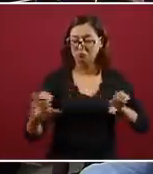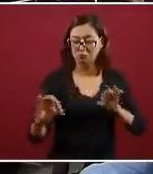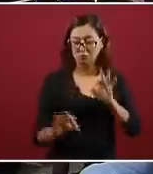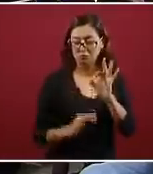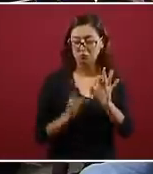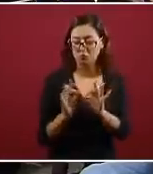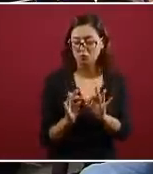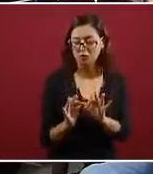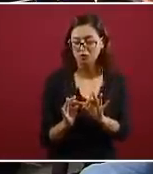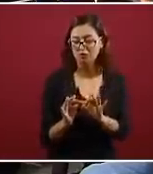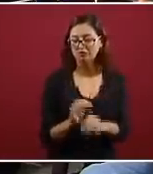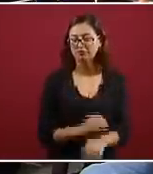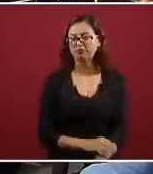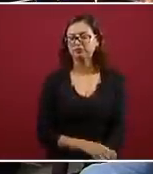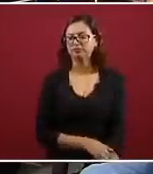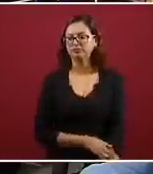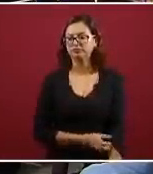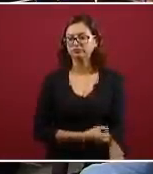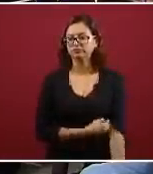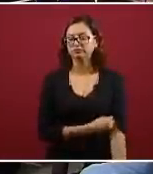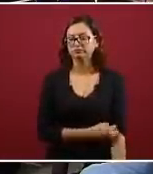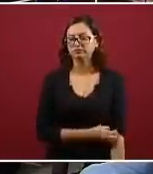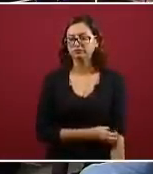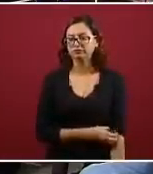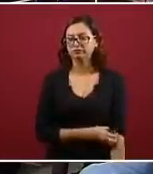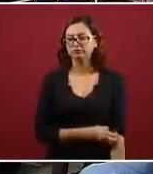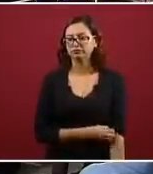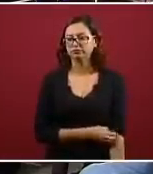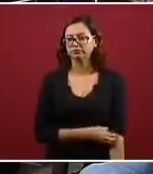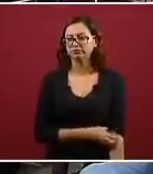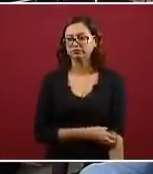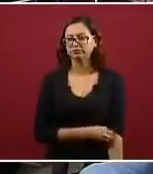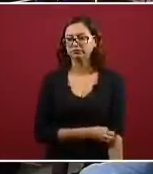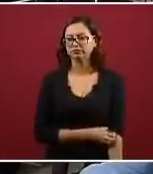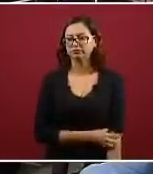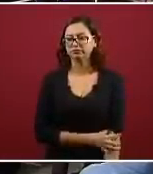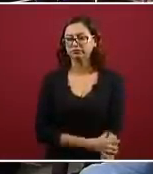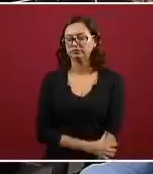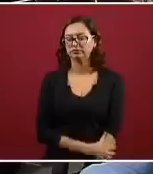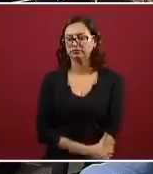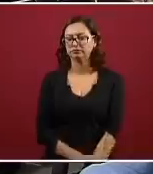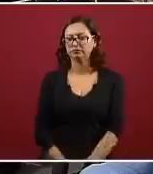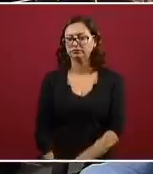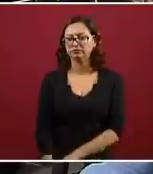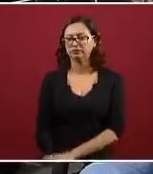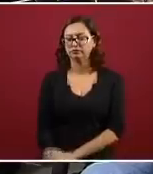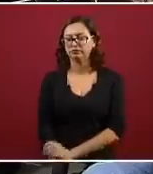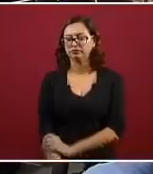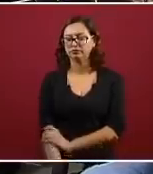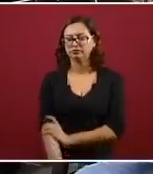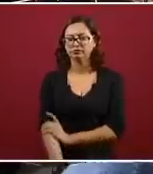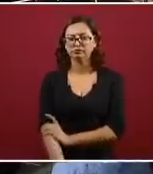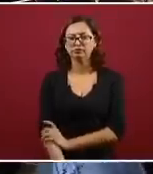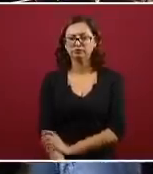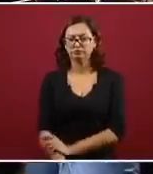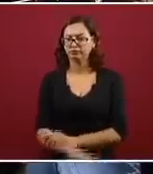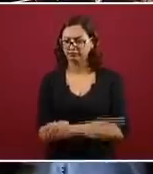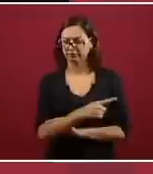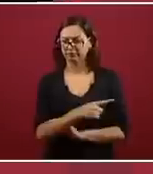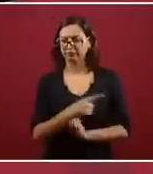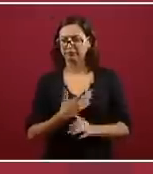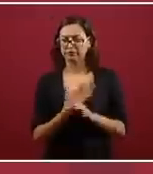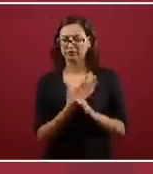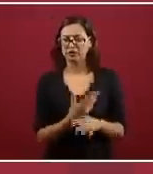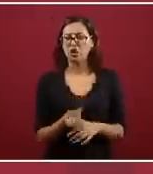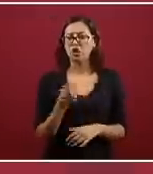mes, y este próximo viernes, y el Villa de Reyes, Guadalajara, para marzo del próximo año. Ahí está ya dos